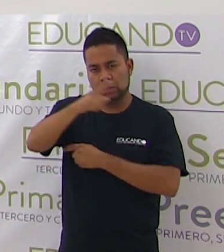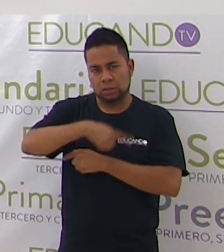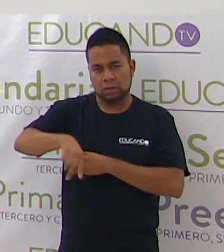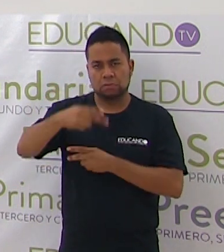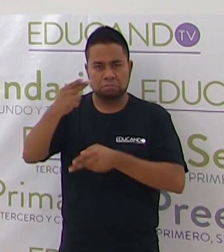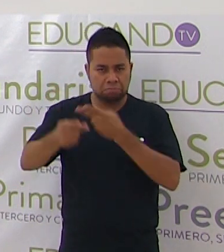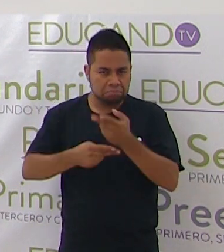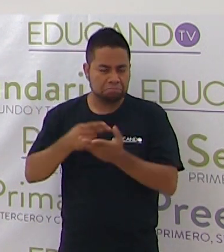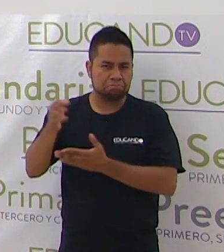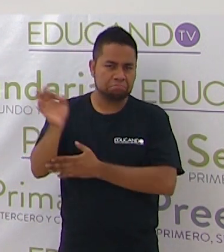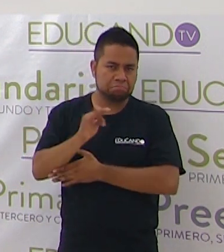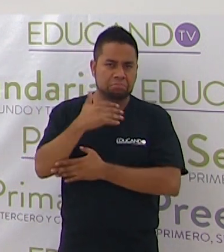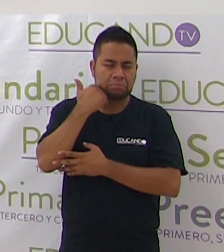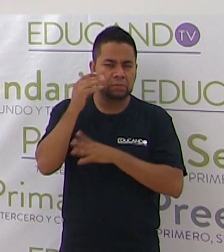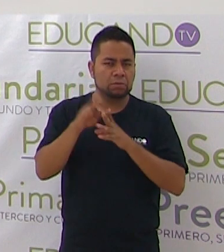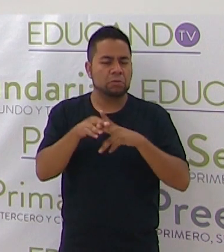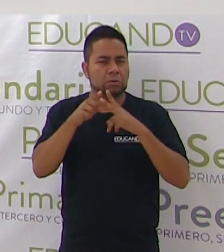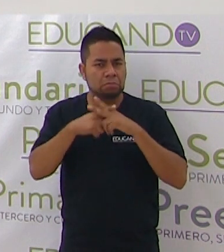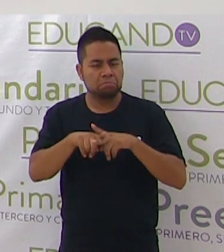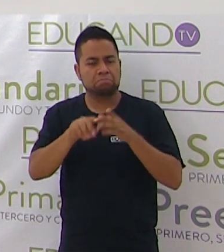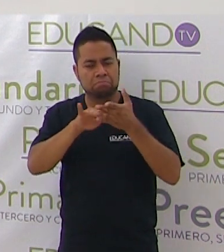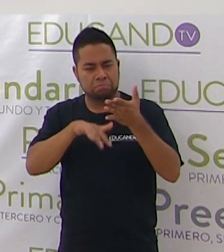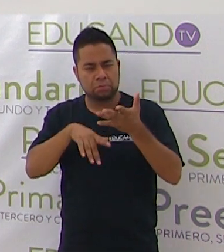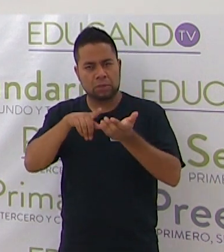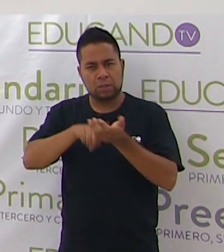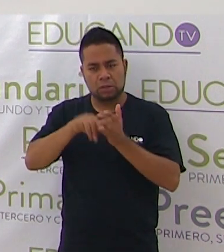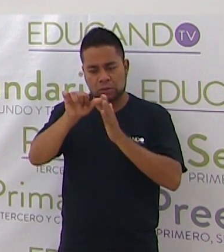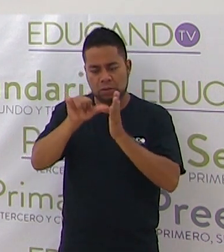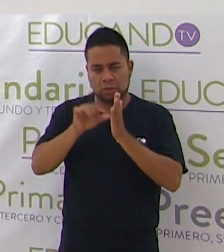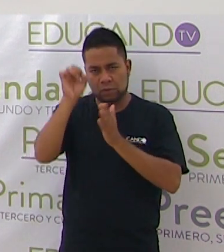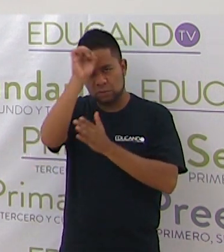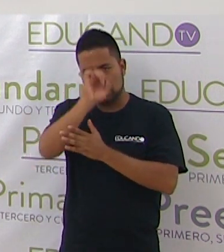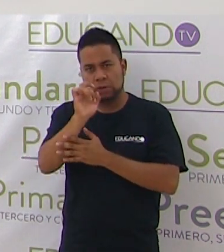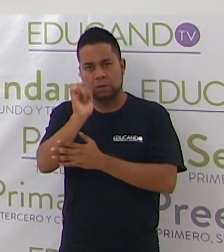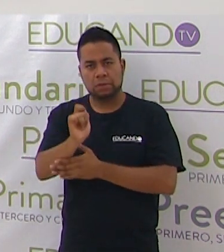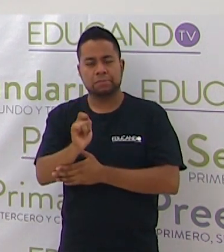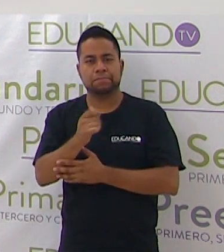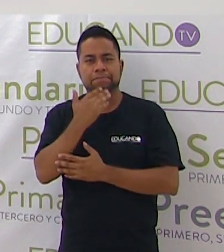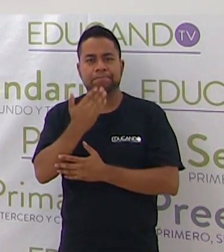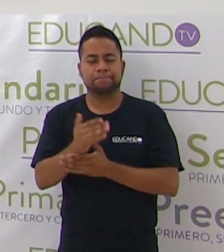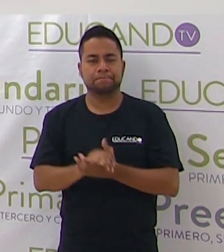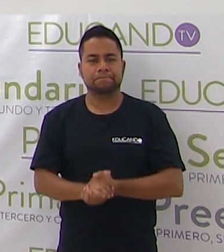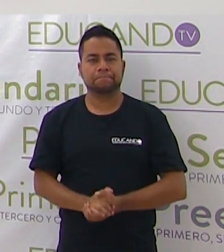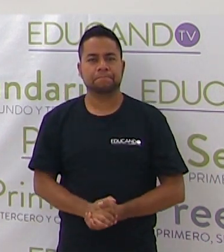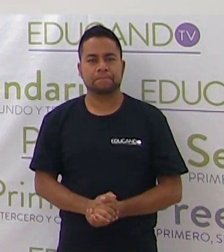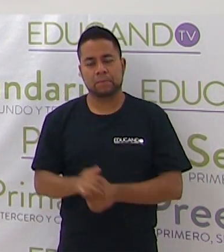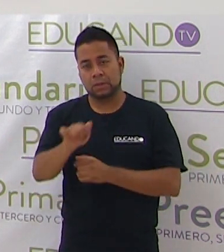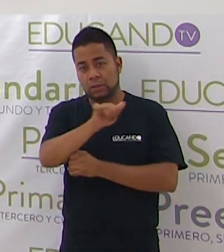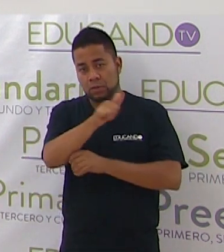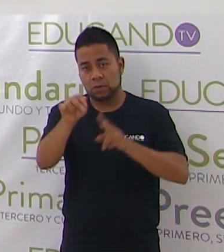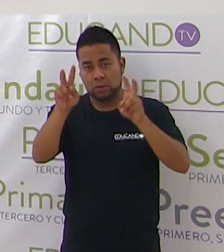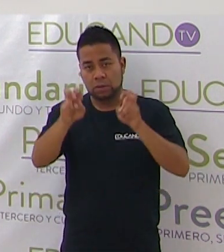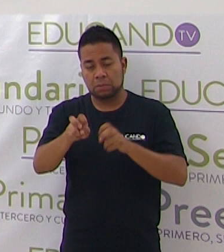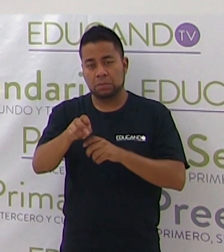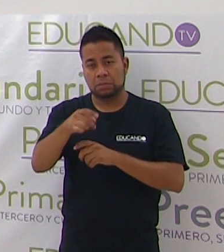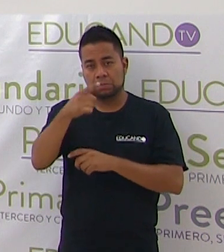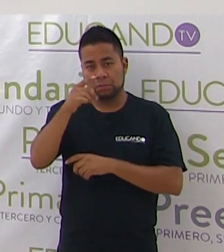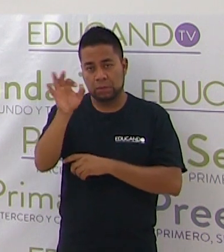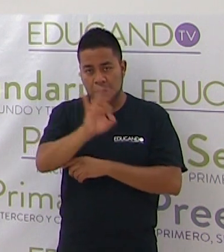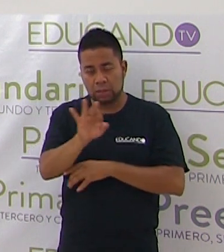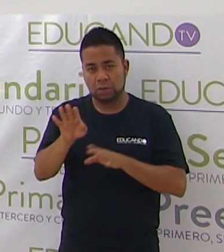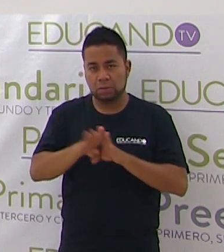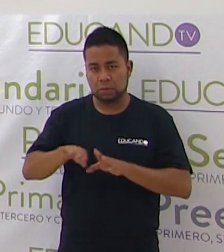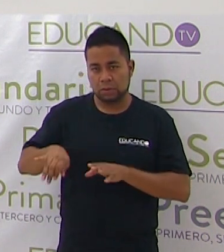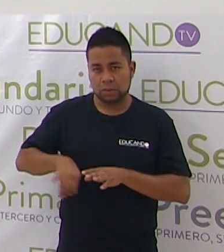tal vez quisieran desarrollar en su artículo de opinión. Bien, otro de los grandes temas, y a lo mejor este es el que más